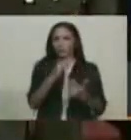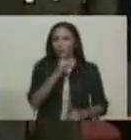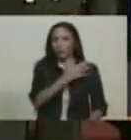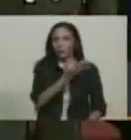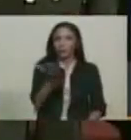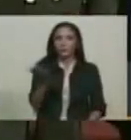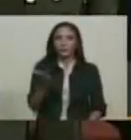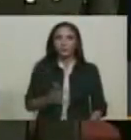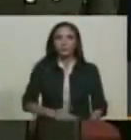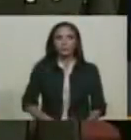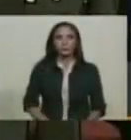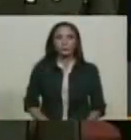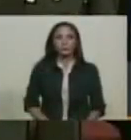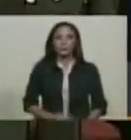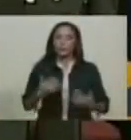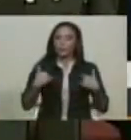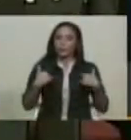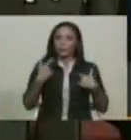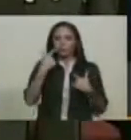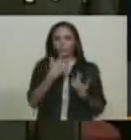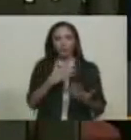mi complacencia